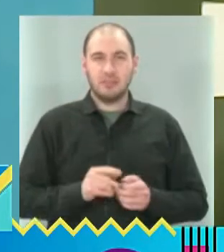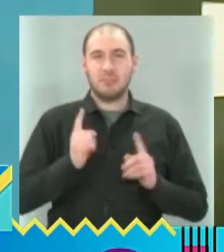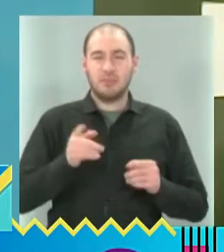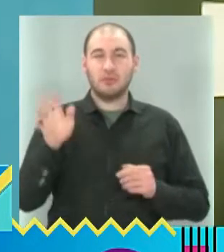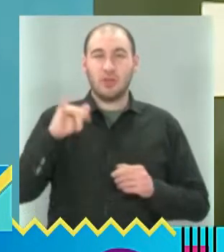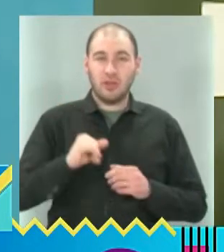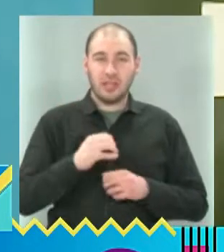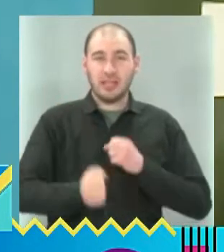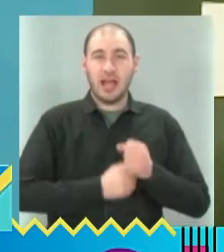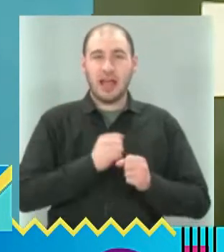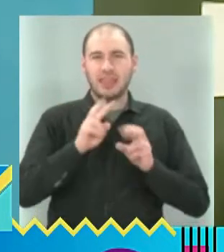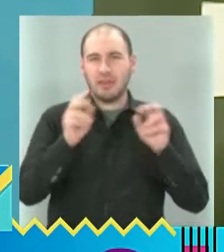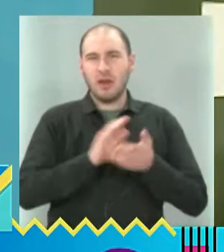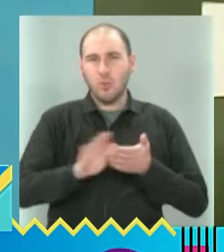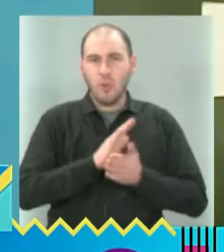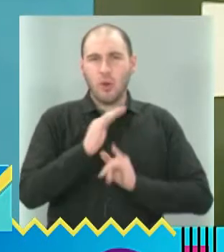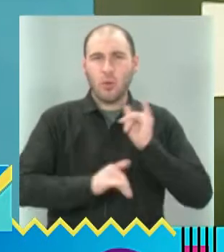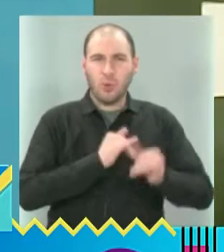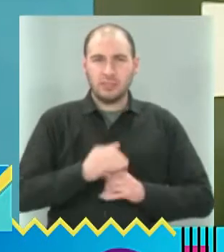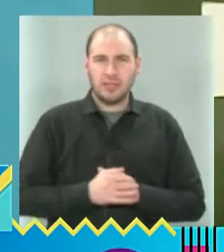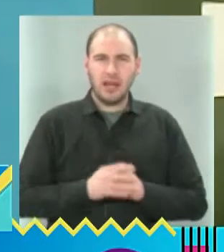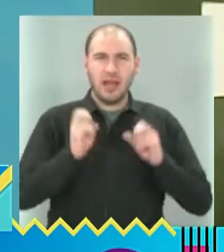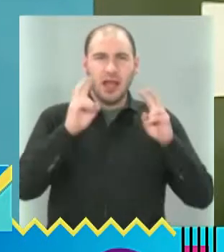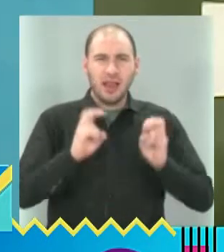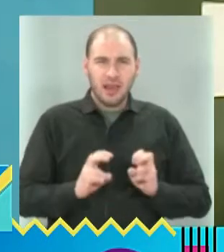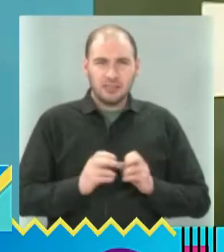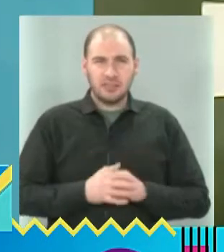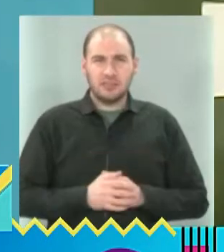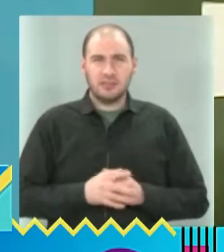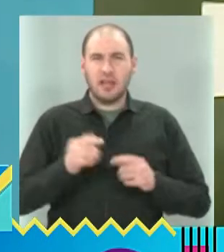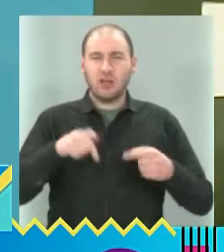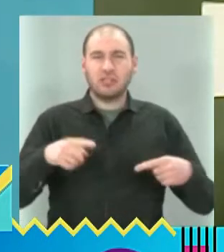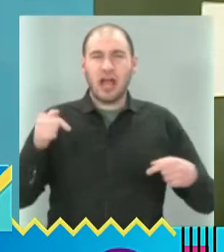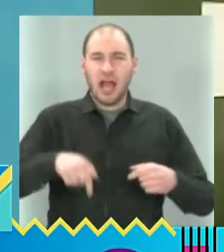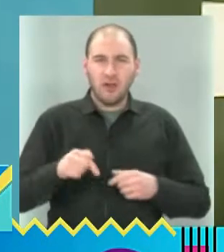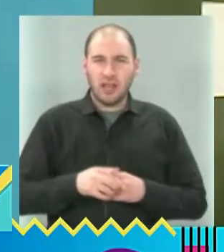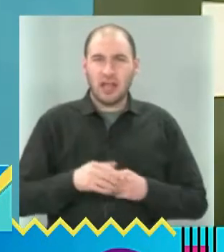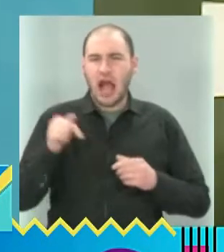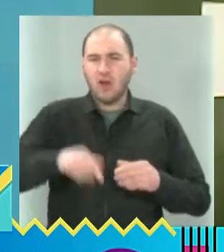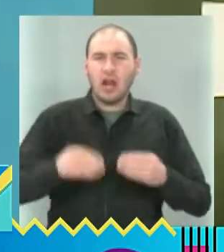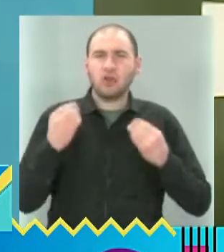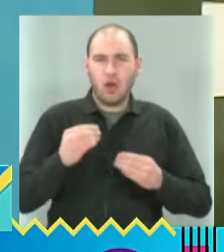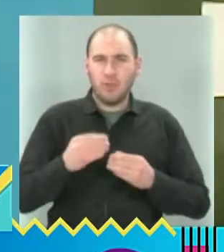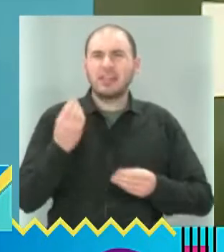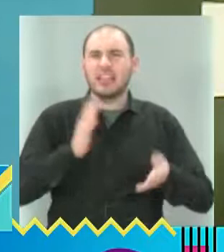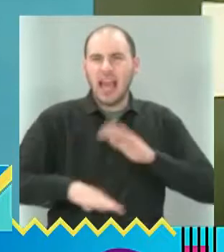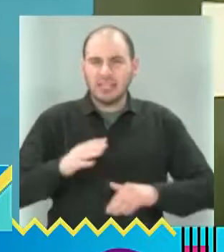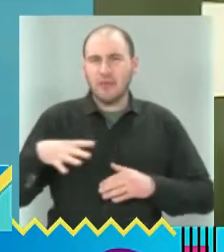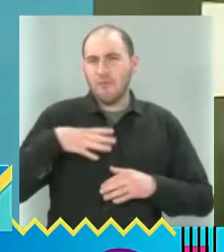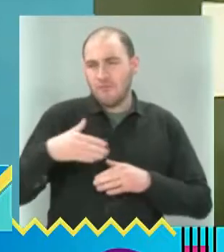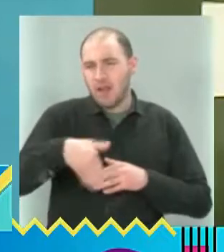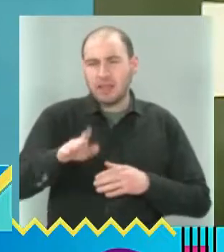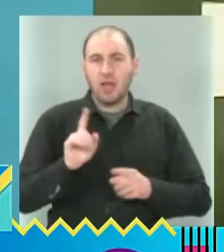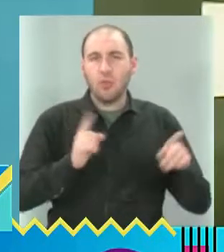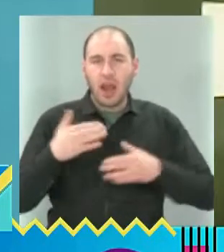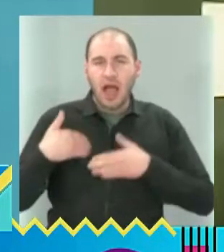días, a plantear un nuevo tema que nos haga analizar un poco la realidad, en qué condiciones está, qué hay que hacer, qué queda por hacer y cuáles